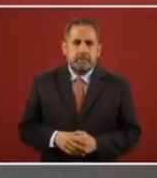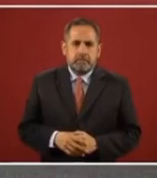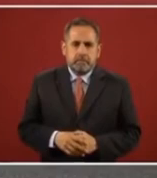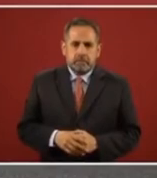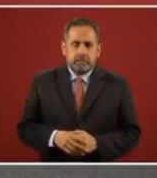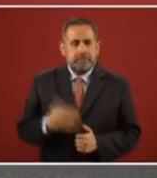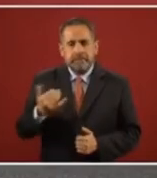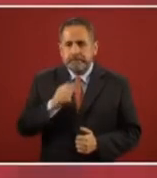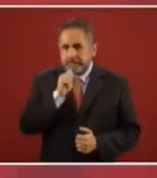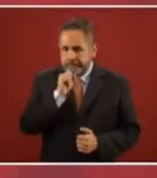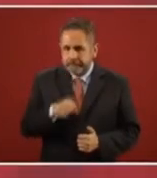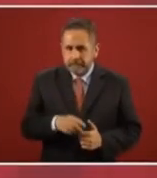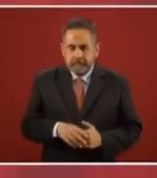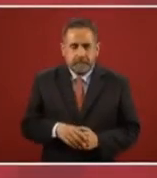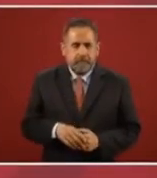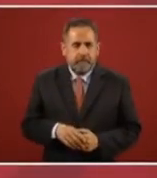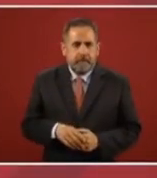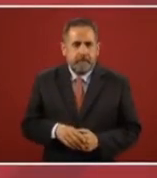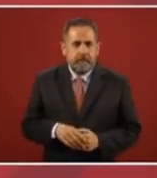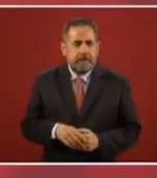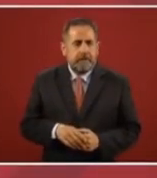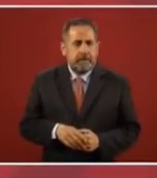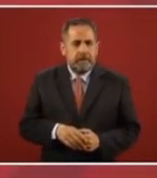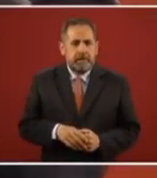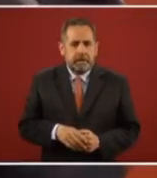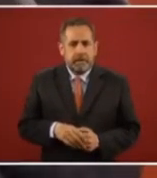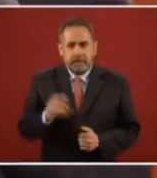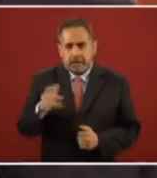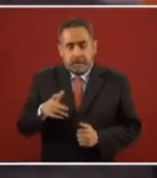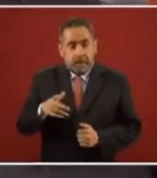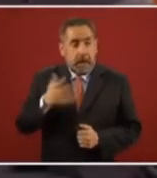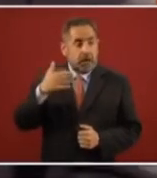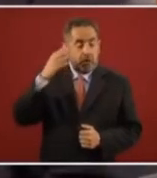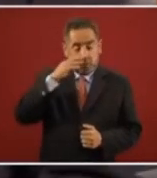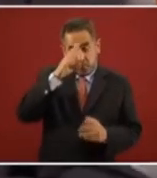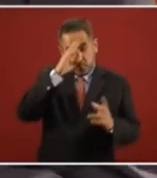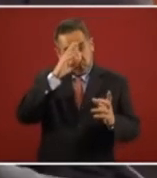y y eran considerados